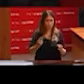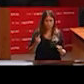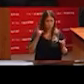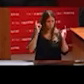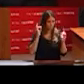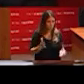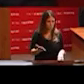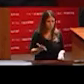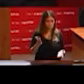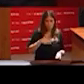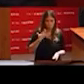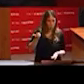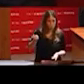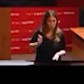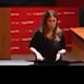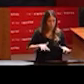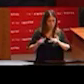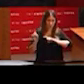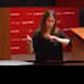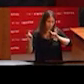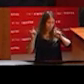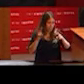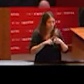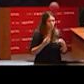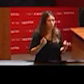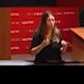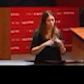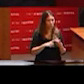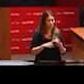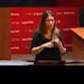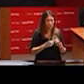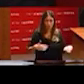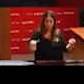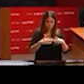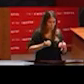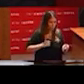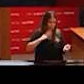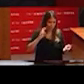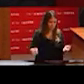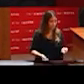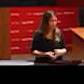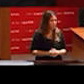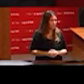tendrían nuestros profesionales movilidad geográfica eh igualdad de